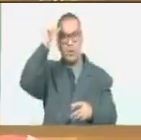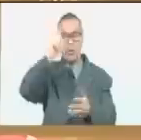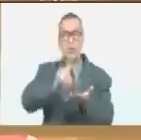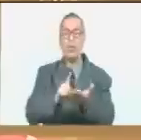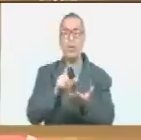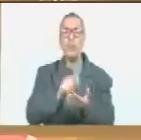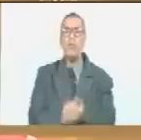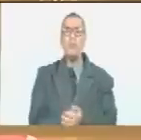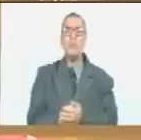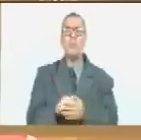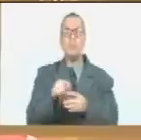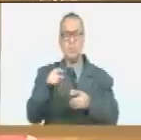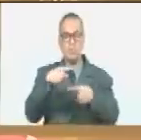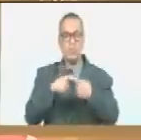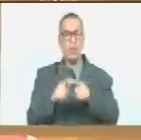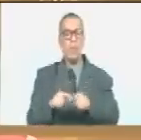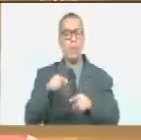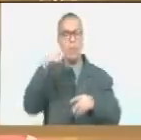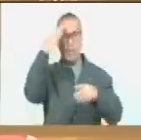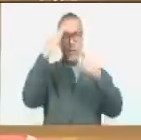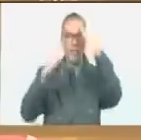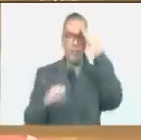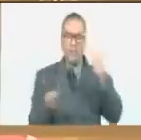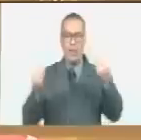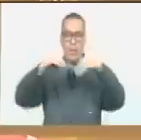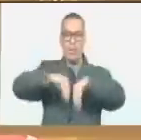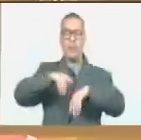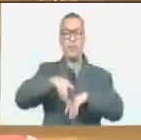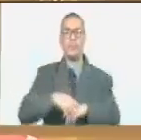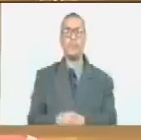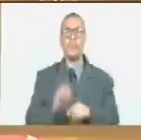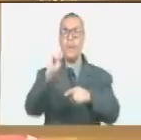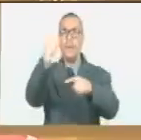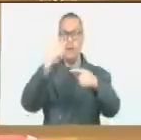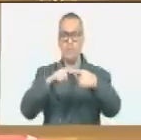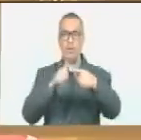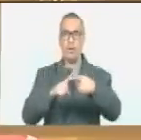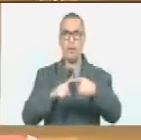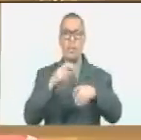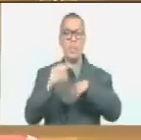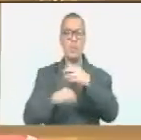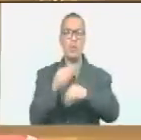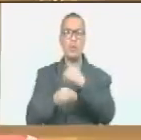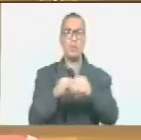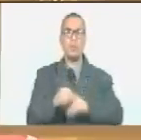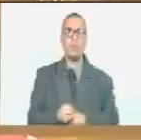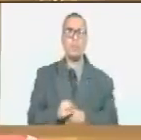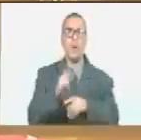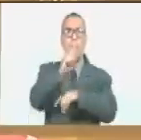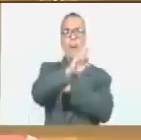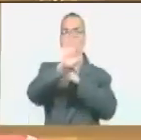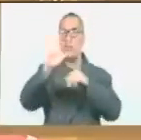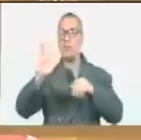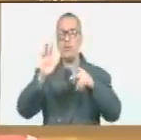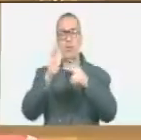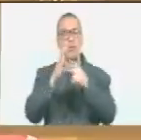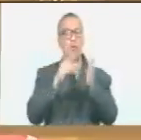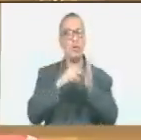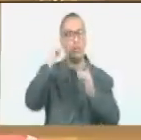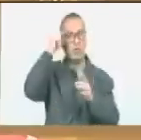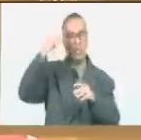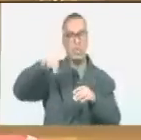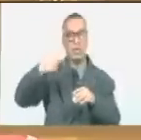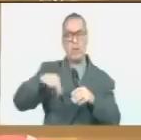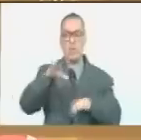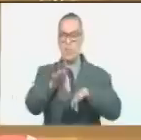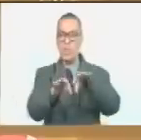la agilidad mental. Acuerdan, primero, establecer el 25 de abril como Día Nacional